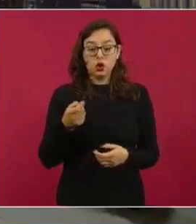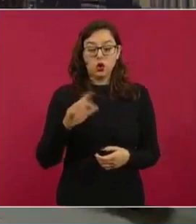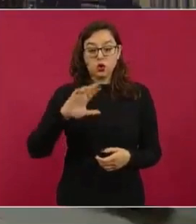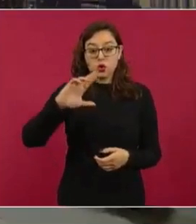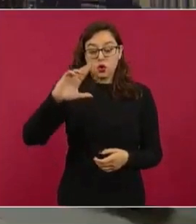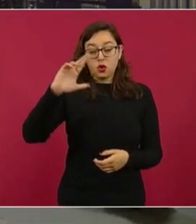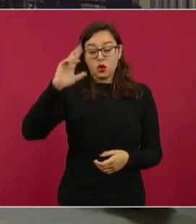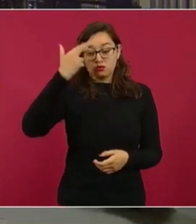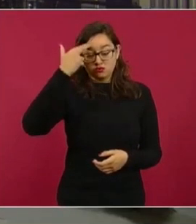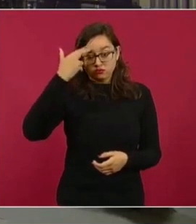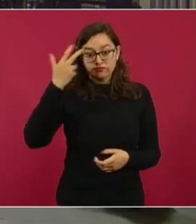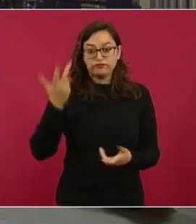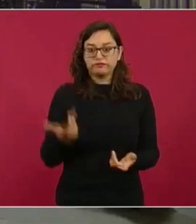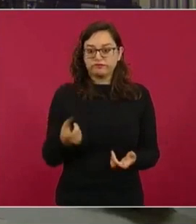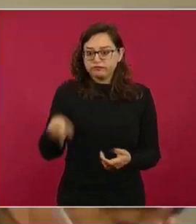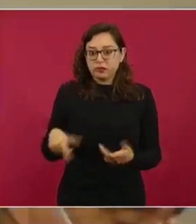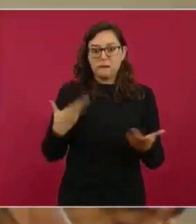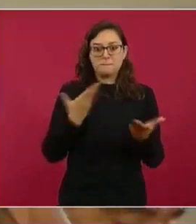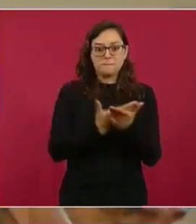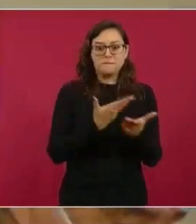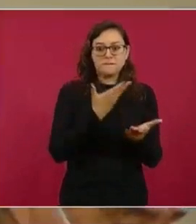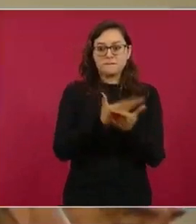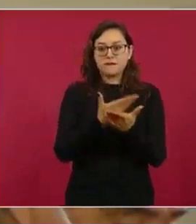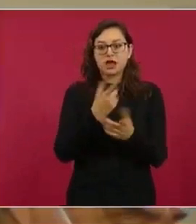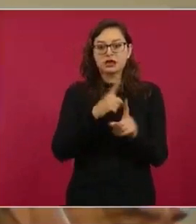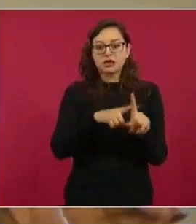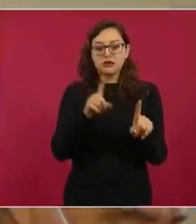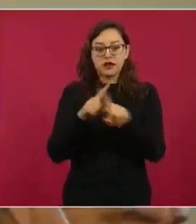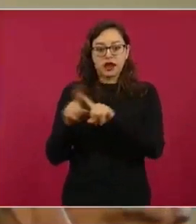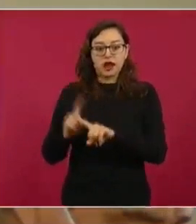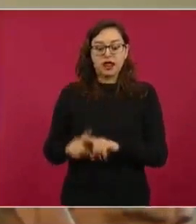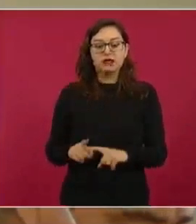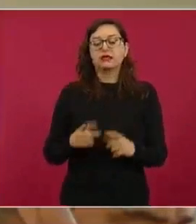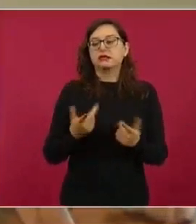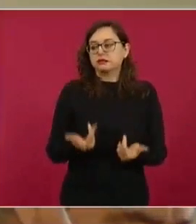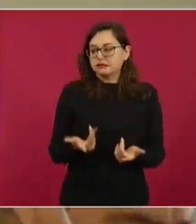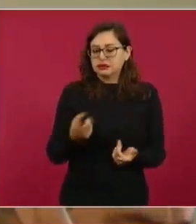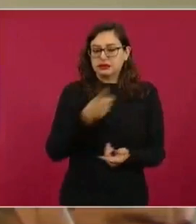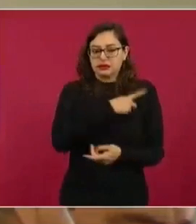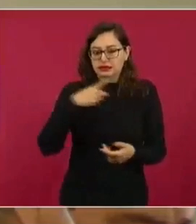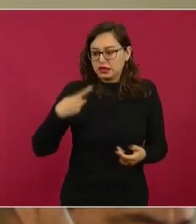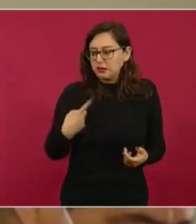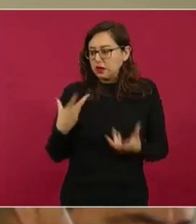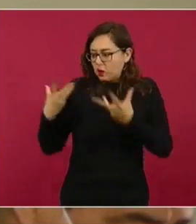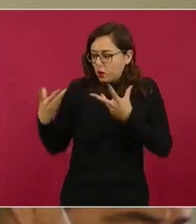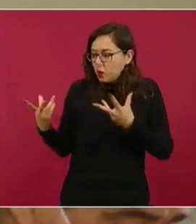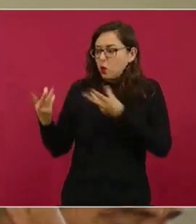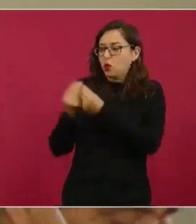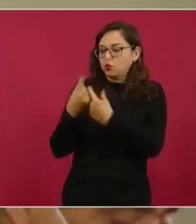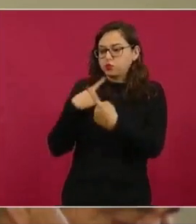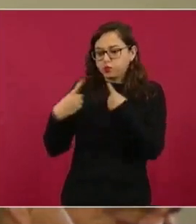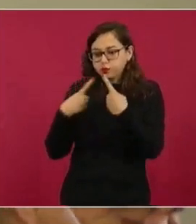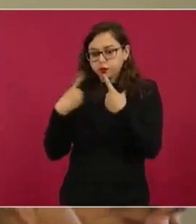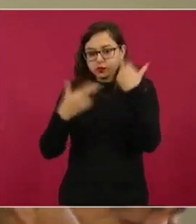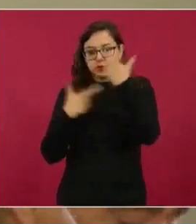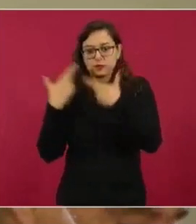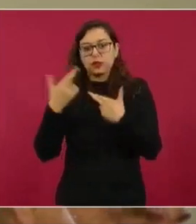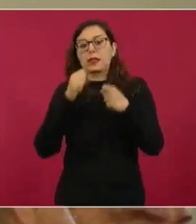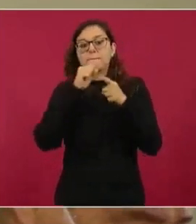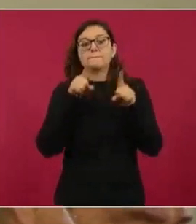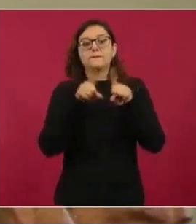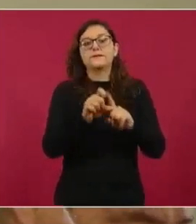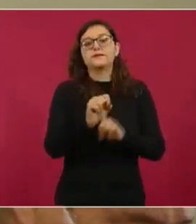hacen, pues son varias. Yo creo que finalmente tendría que hacer esta revisión con la gente afectada, así como se ha hecho con el SME, como